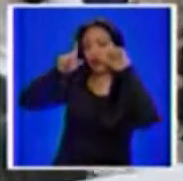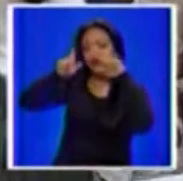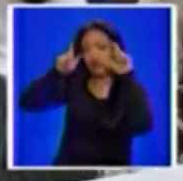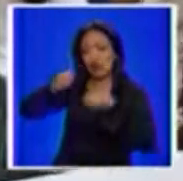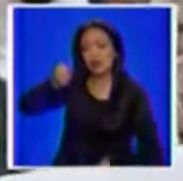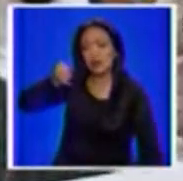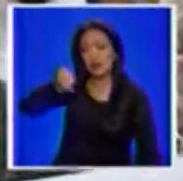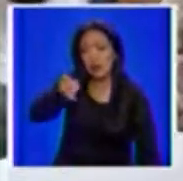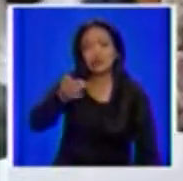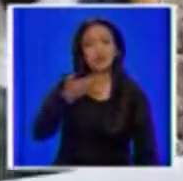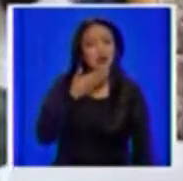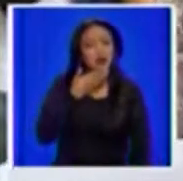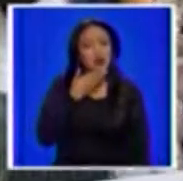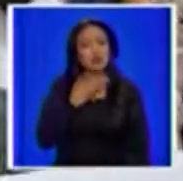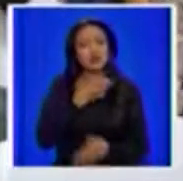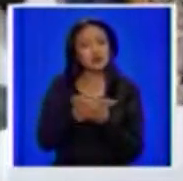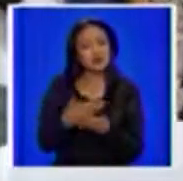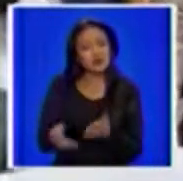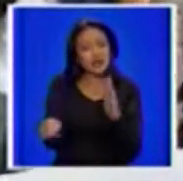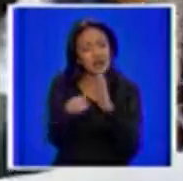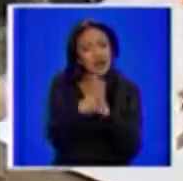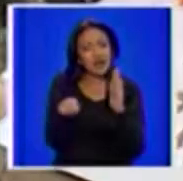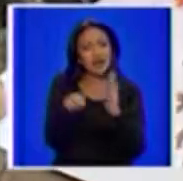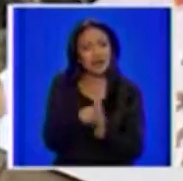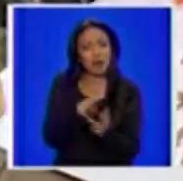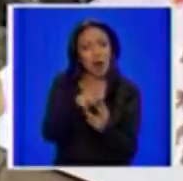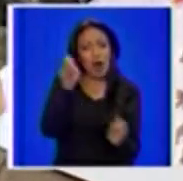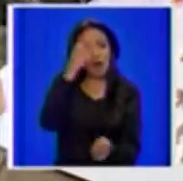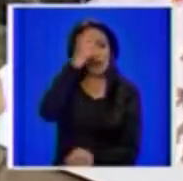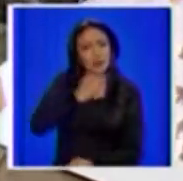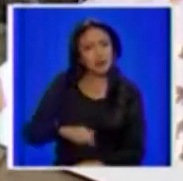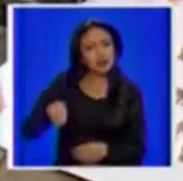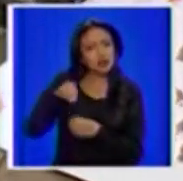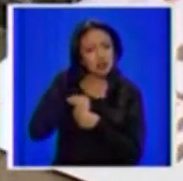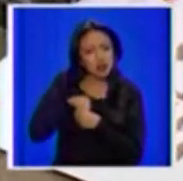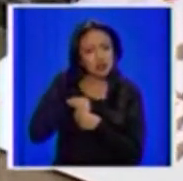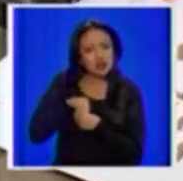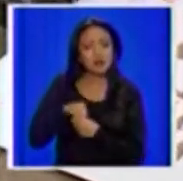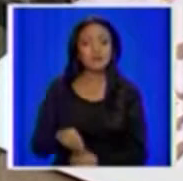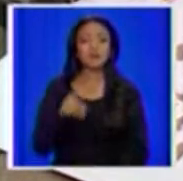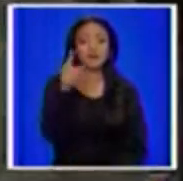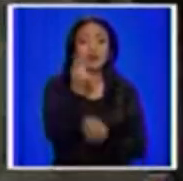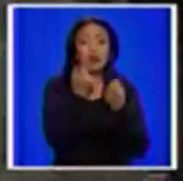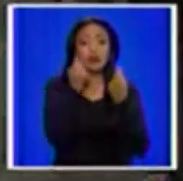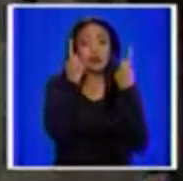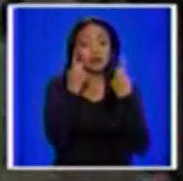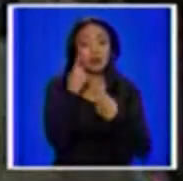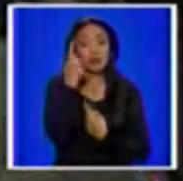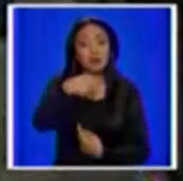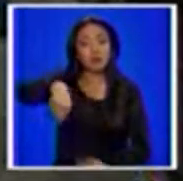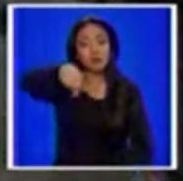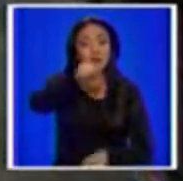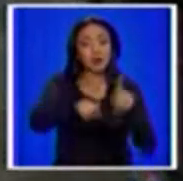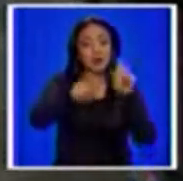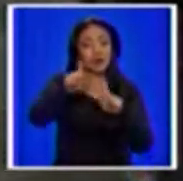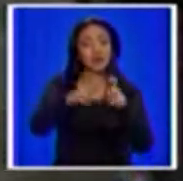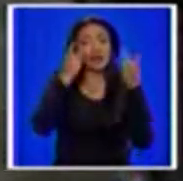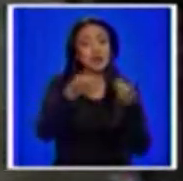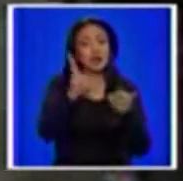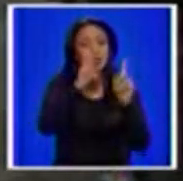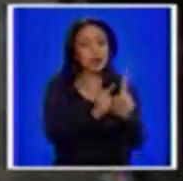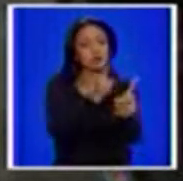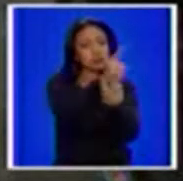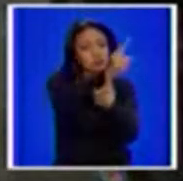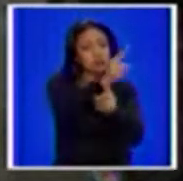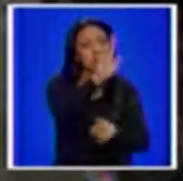Hemos visto lo más oscuro del alma humana. El llamado a despertar no es solo a la sociedad, la exigencia es directamente